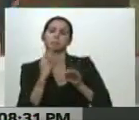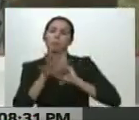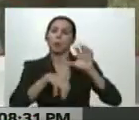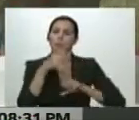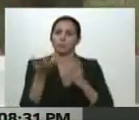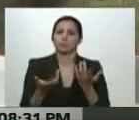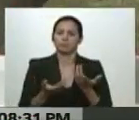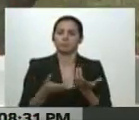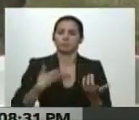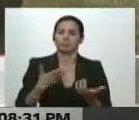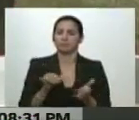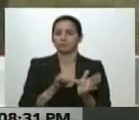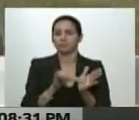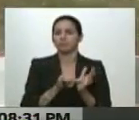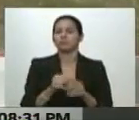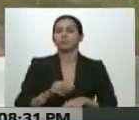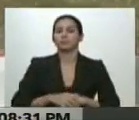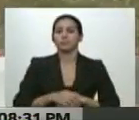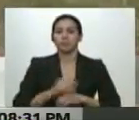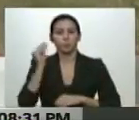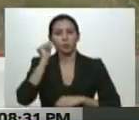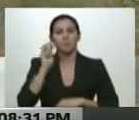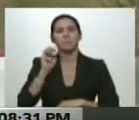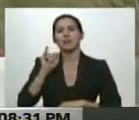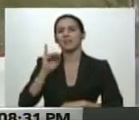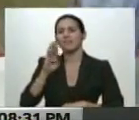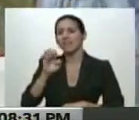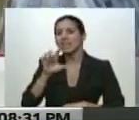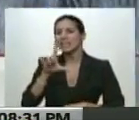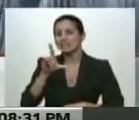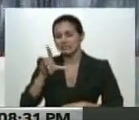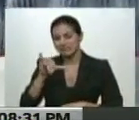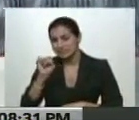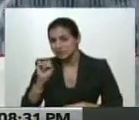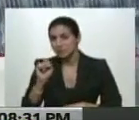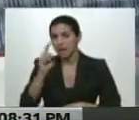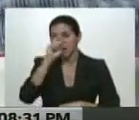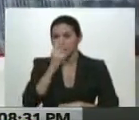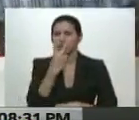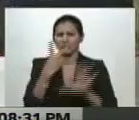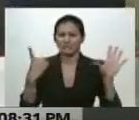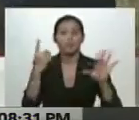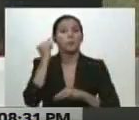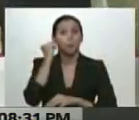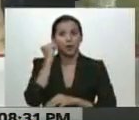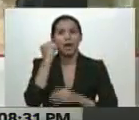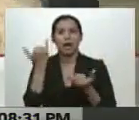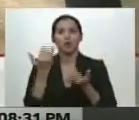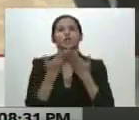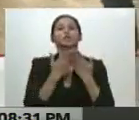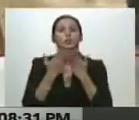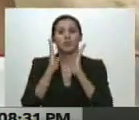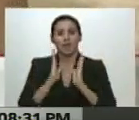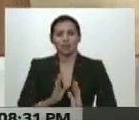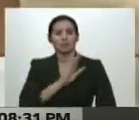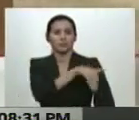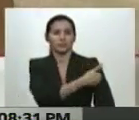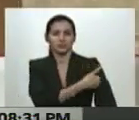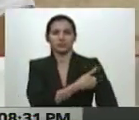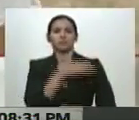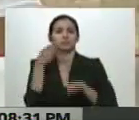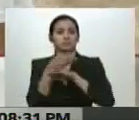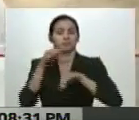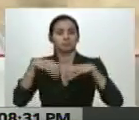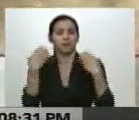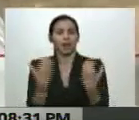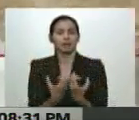También conocimos a Maybelis Campos, quien tiene 26 años de edad. Ella ahora es alumna universitaria y asiste a clases